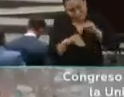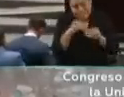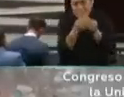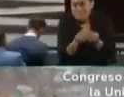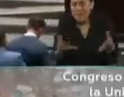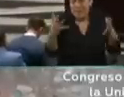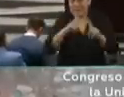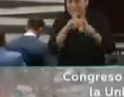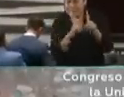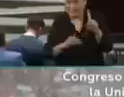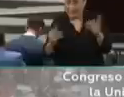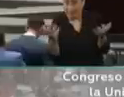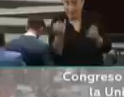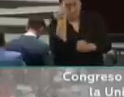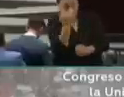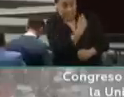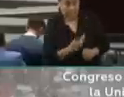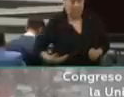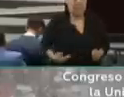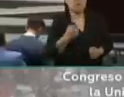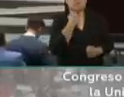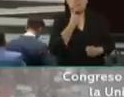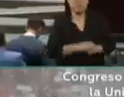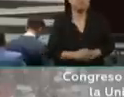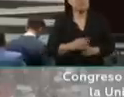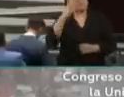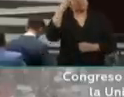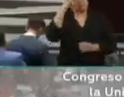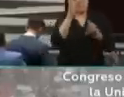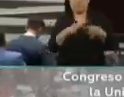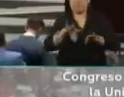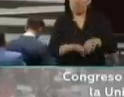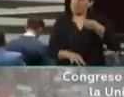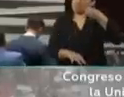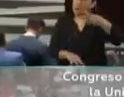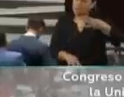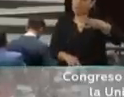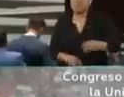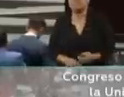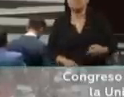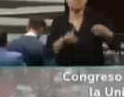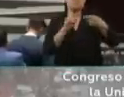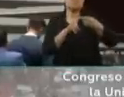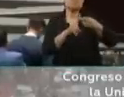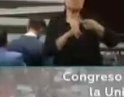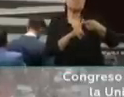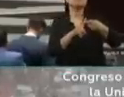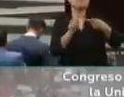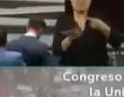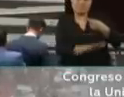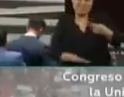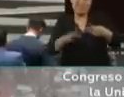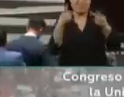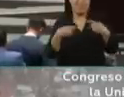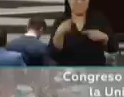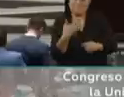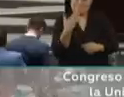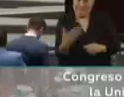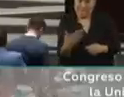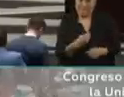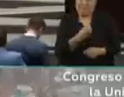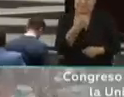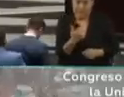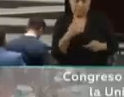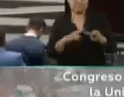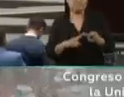Andrés Manuel López Obrador instaló 3 prioridades. El tema de bienestar social,